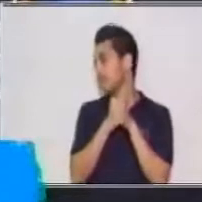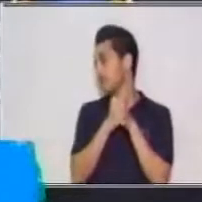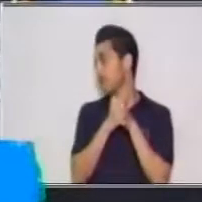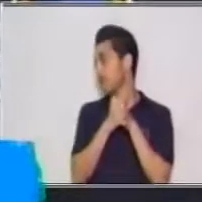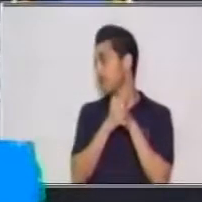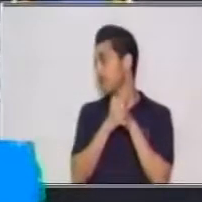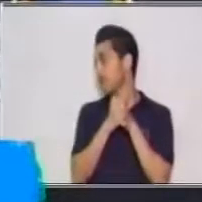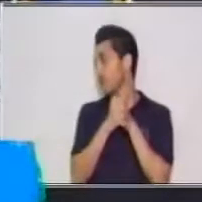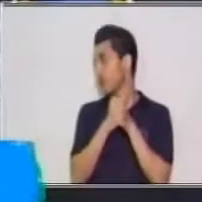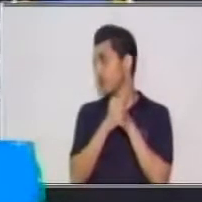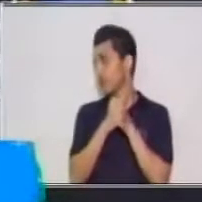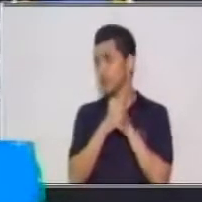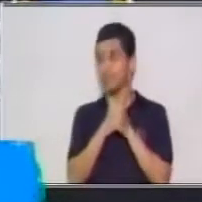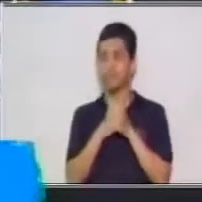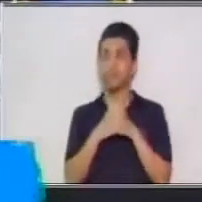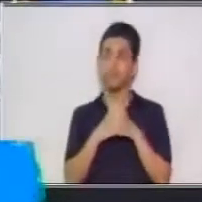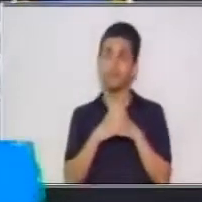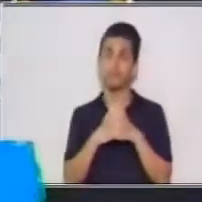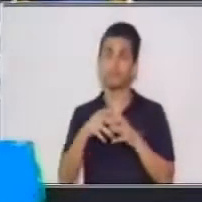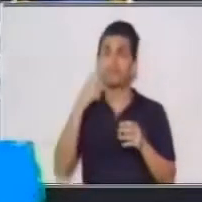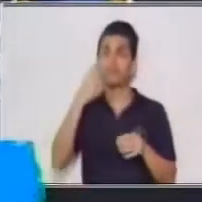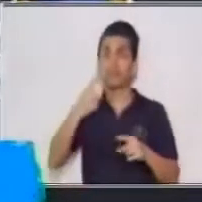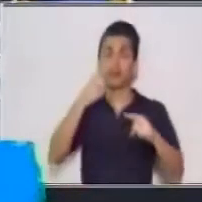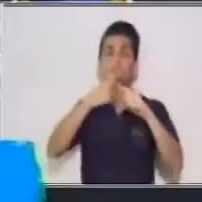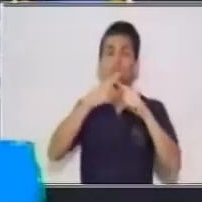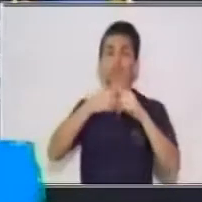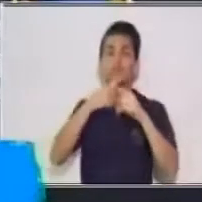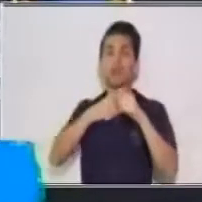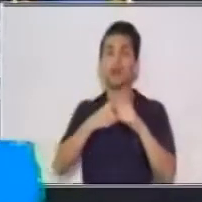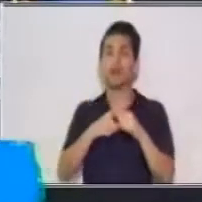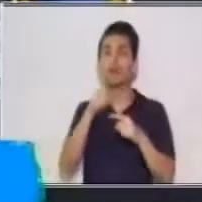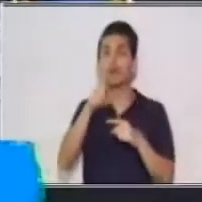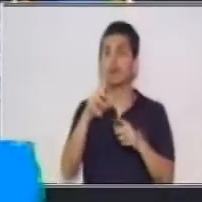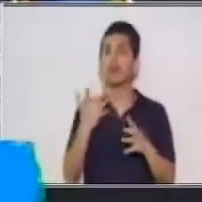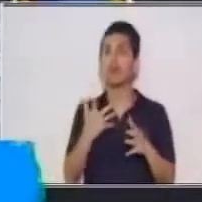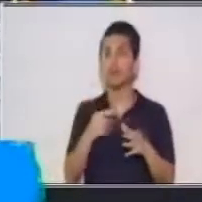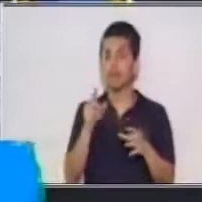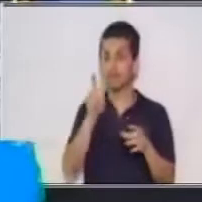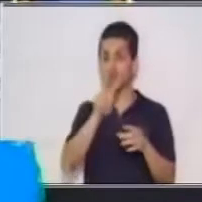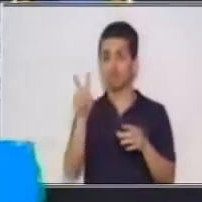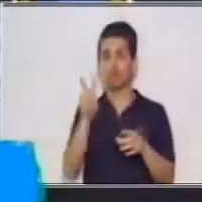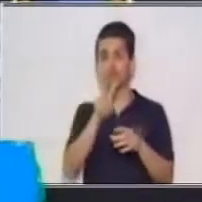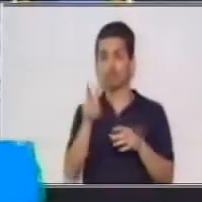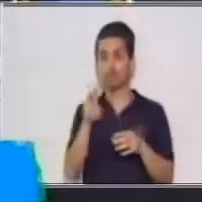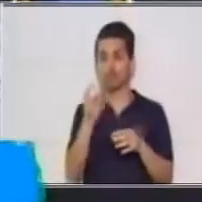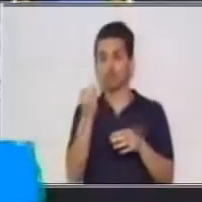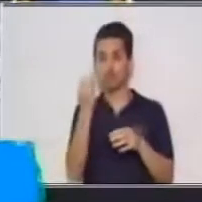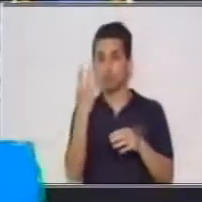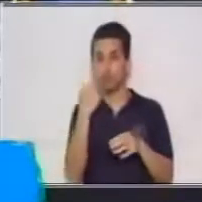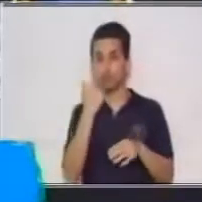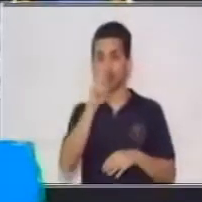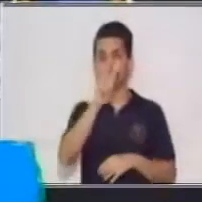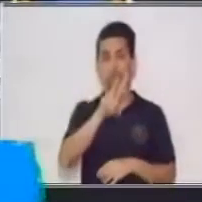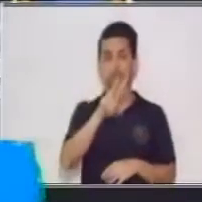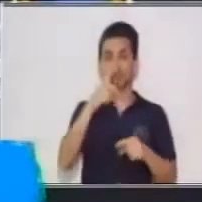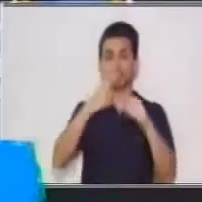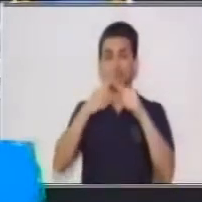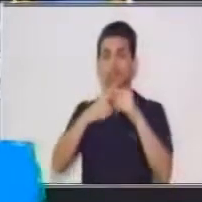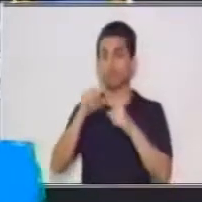¿Qué haremos? Vamos a hacer la primera multiplicación. Vamos a multiplicar estos dos elementos, el 2 y